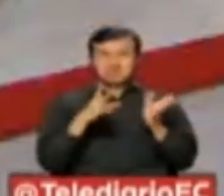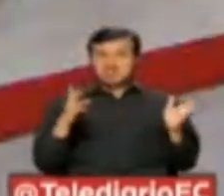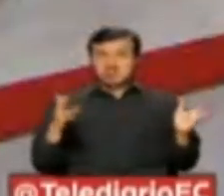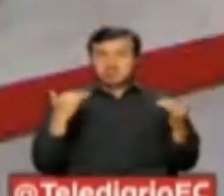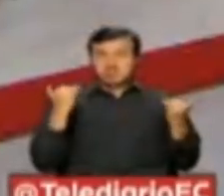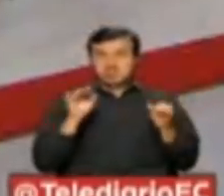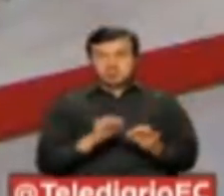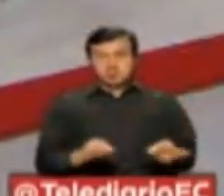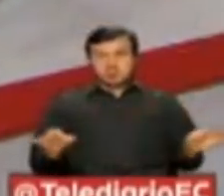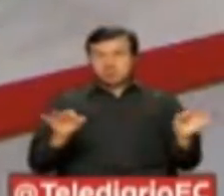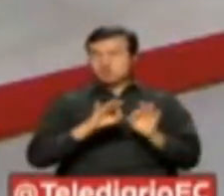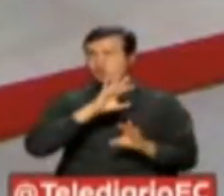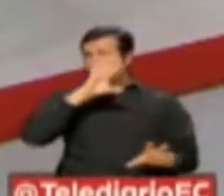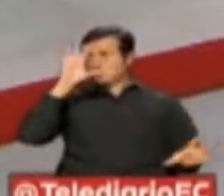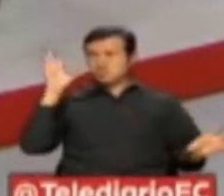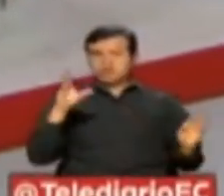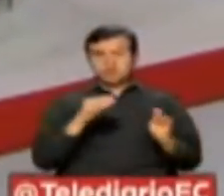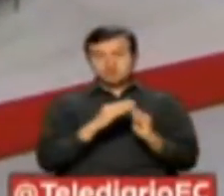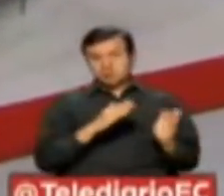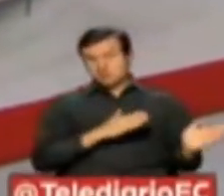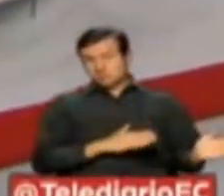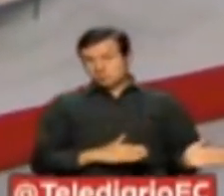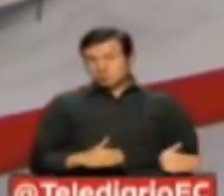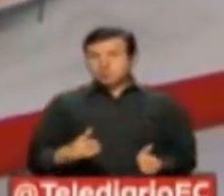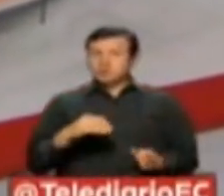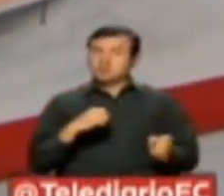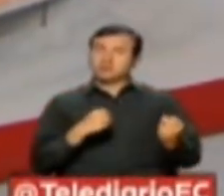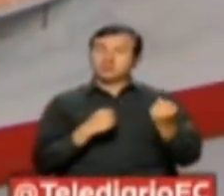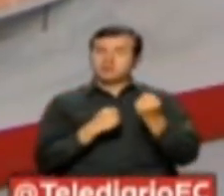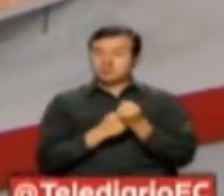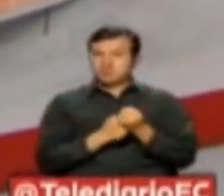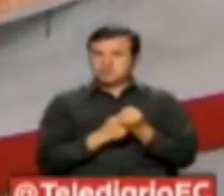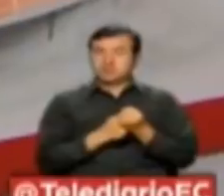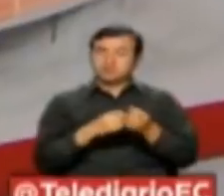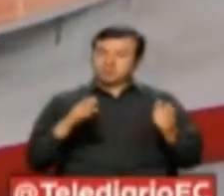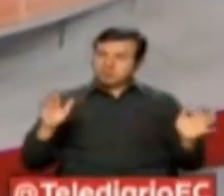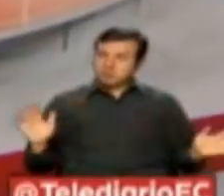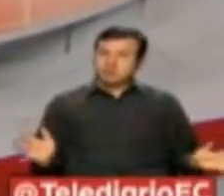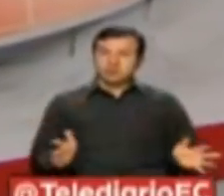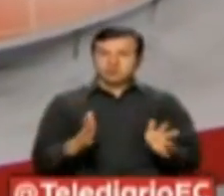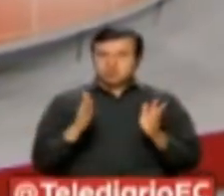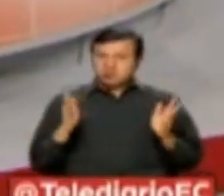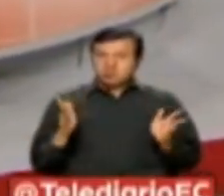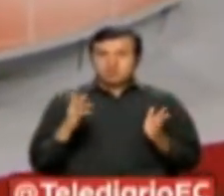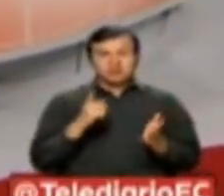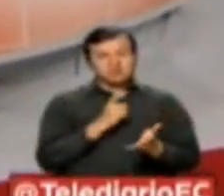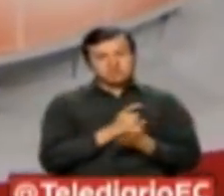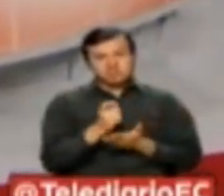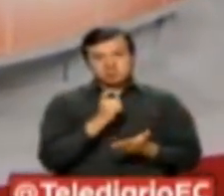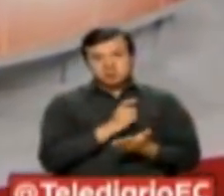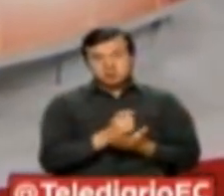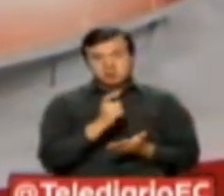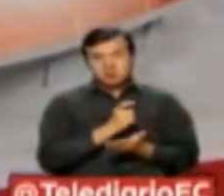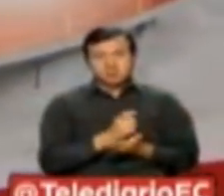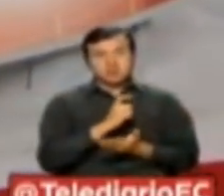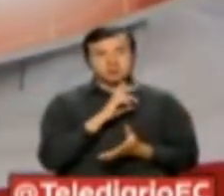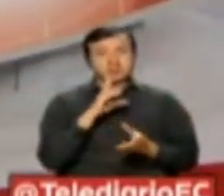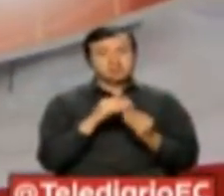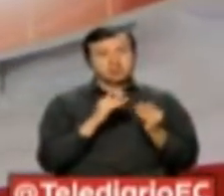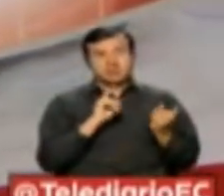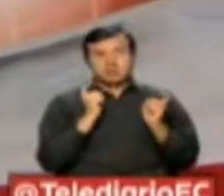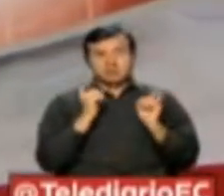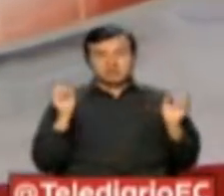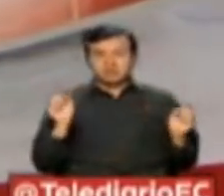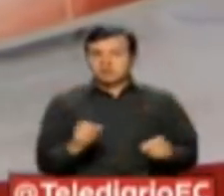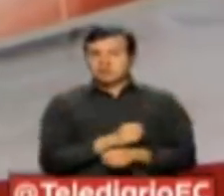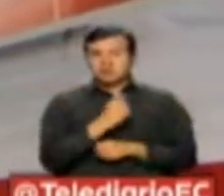momento de que todos apoyemos y fomentamos y presionemos para que esto se cambie